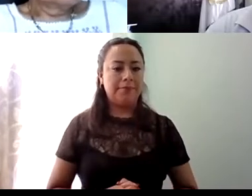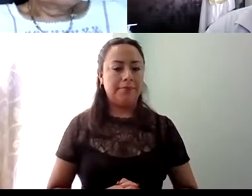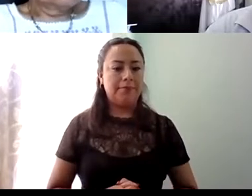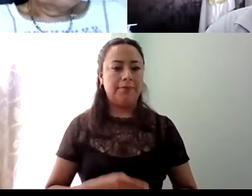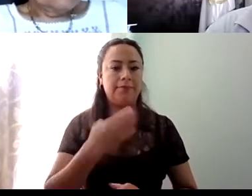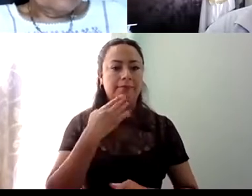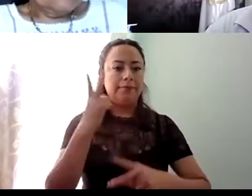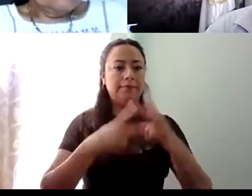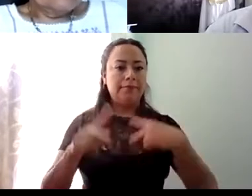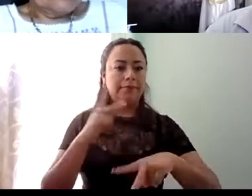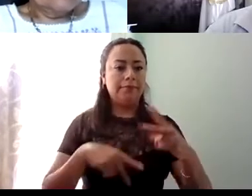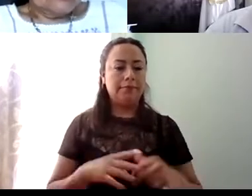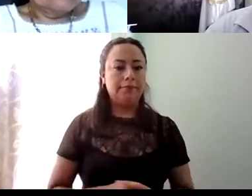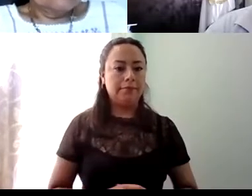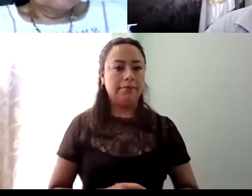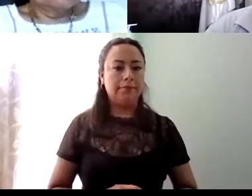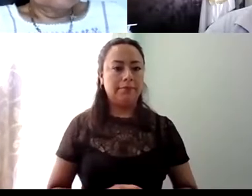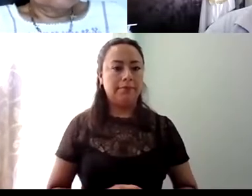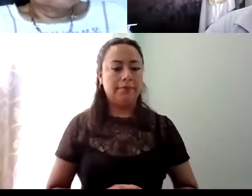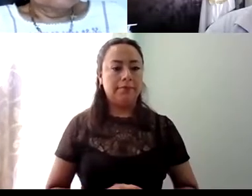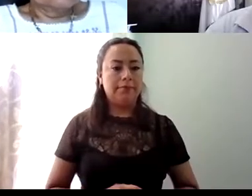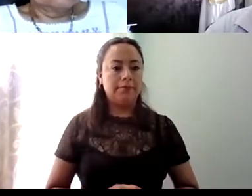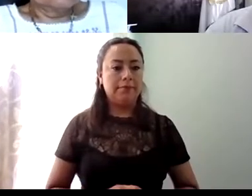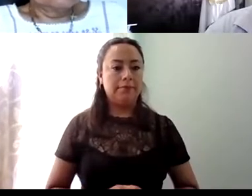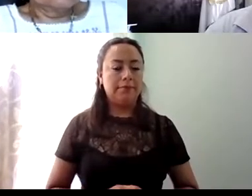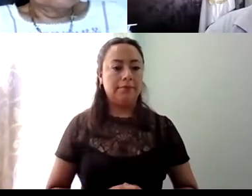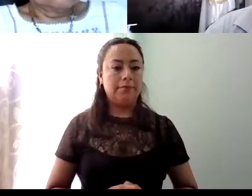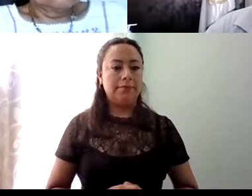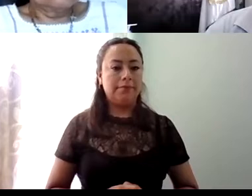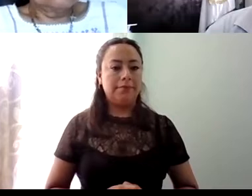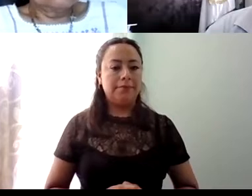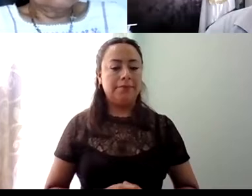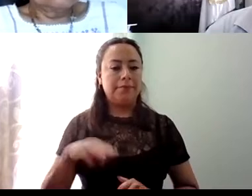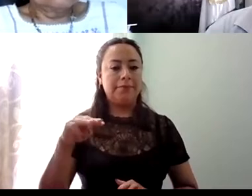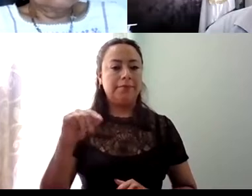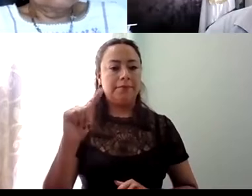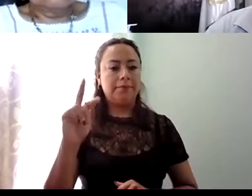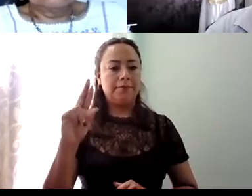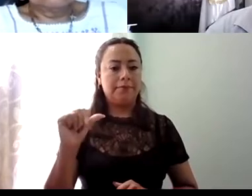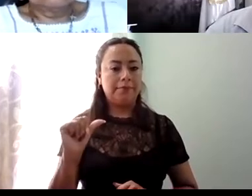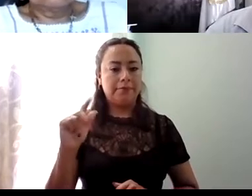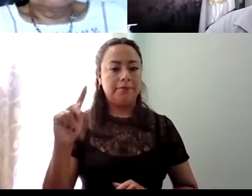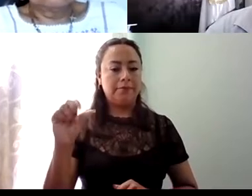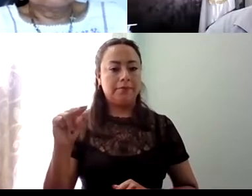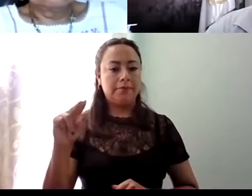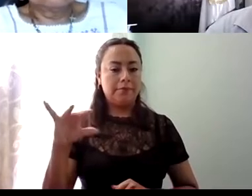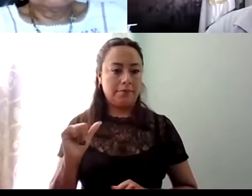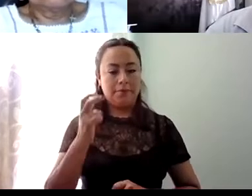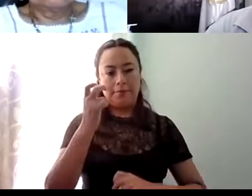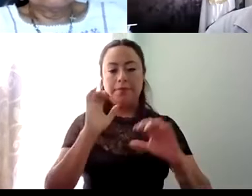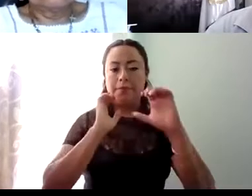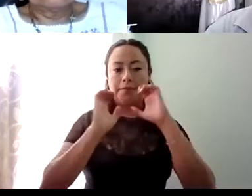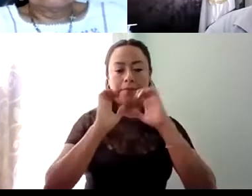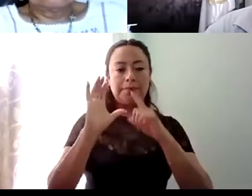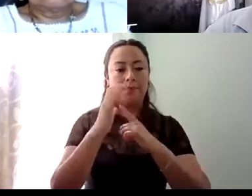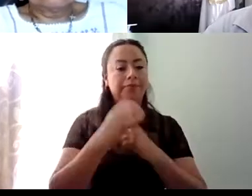Bienvenida, maestra Tania, a esta entrevista de la comisión. Por instrucciones de la presidencia